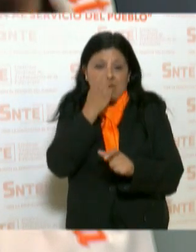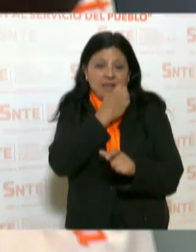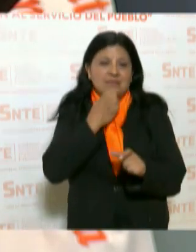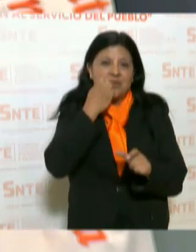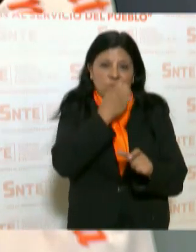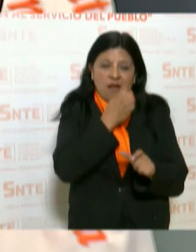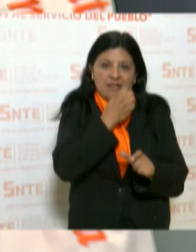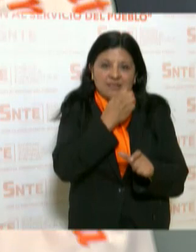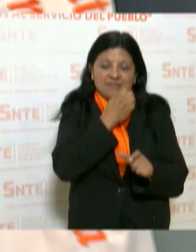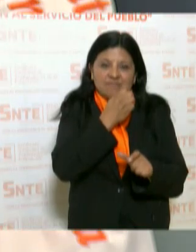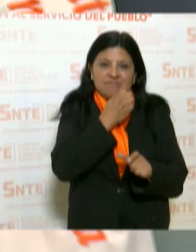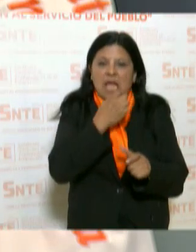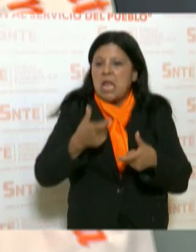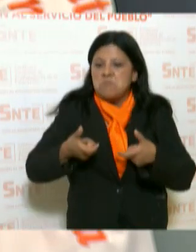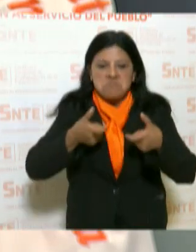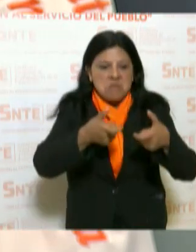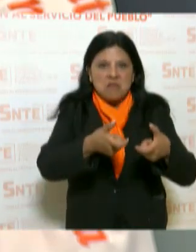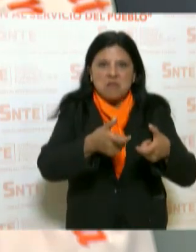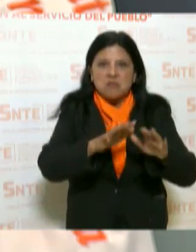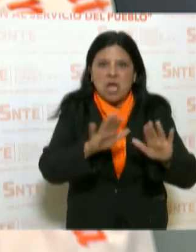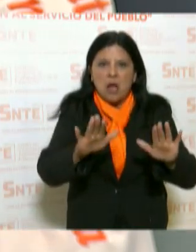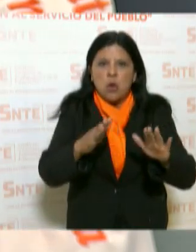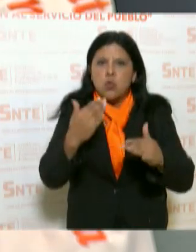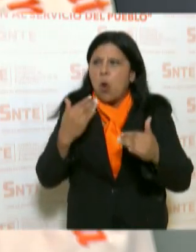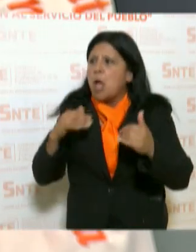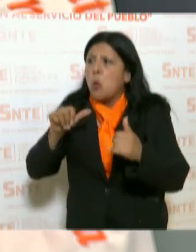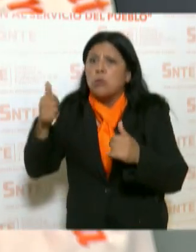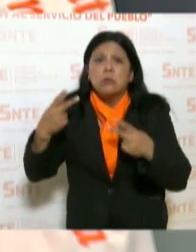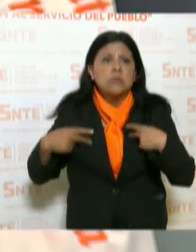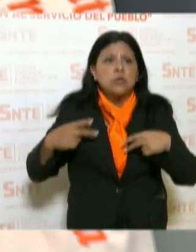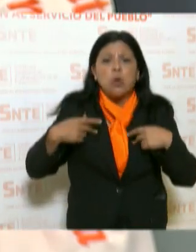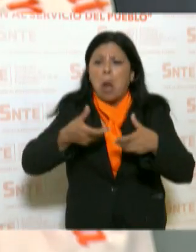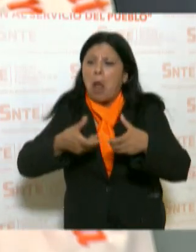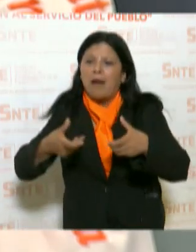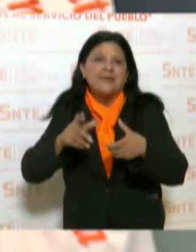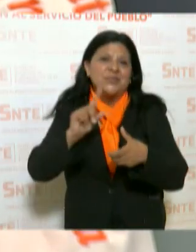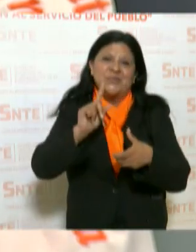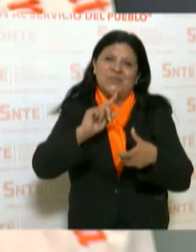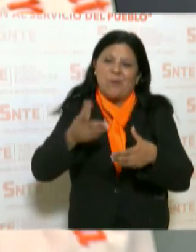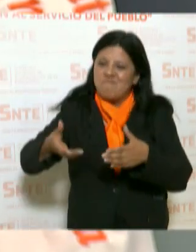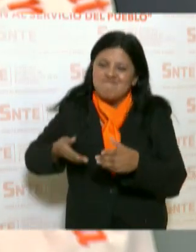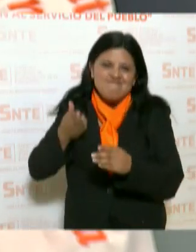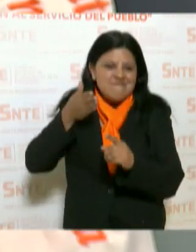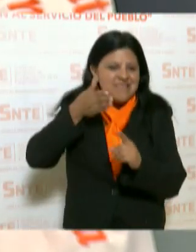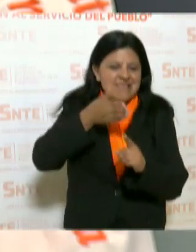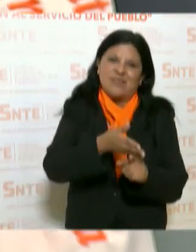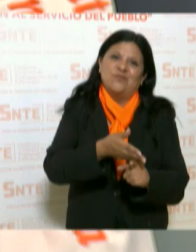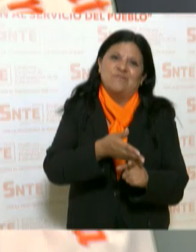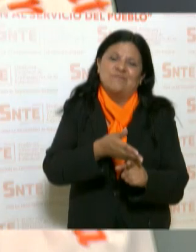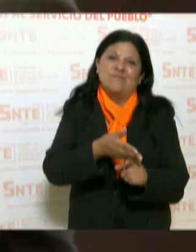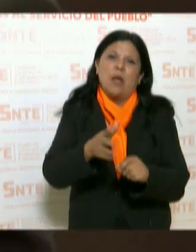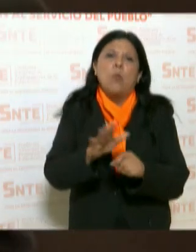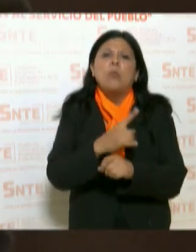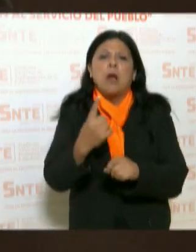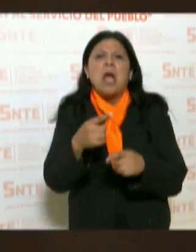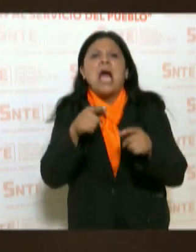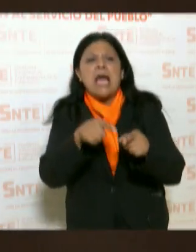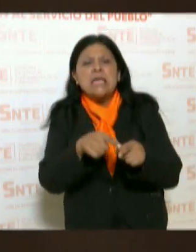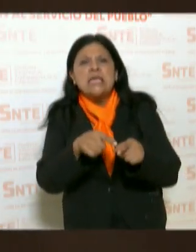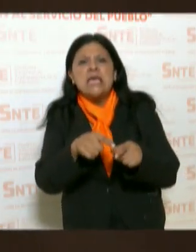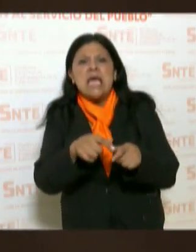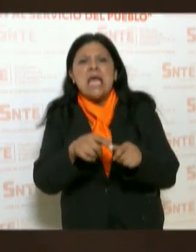Les llega su presupuesto sin intermediación, para que en las asambleas de madres, de padres de